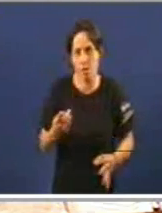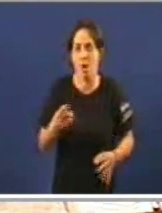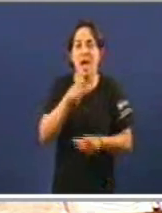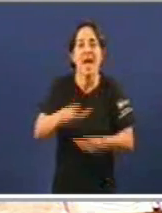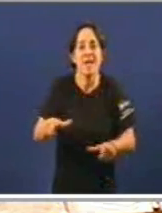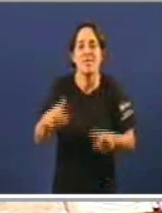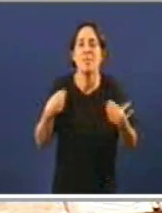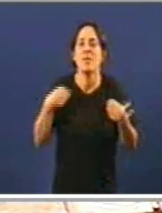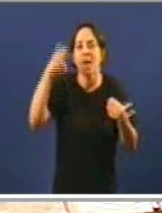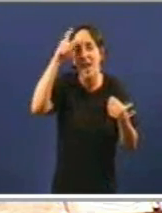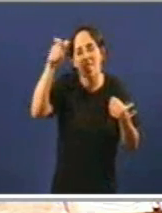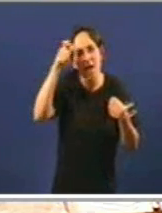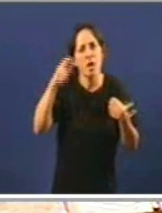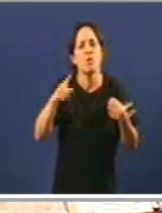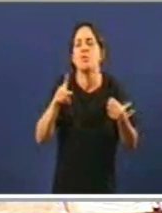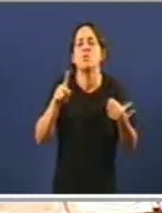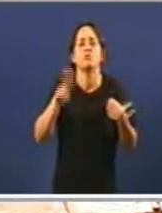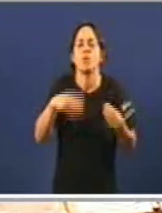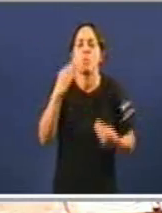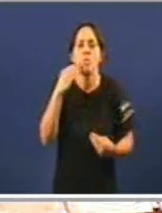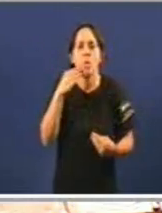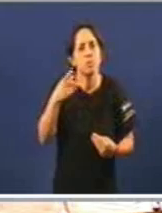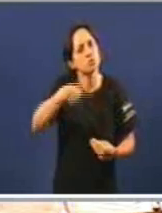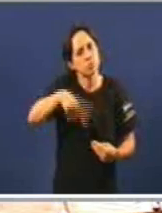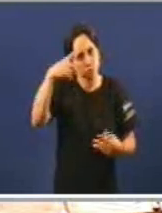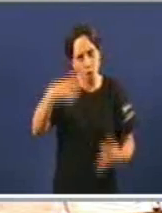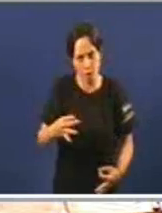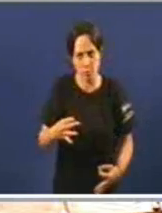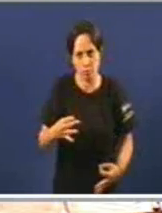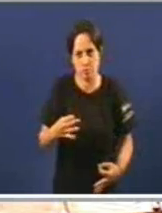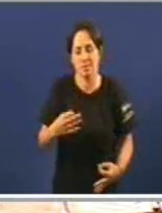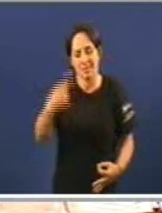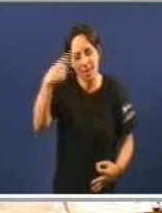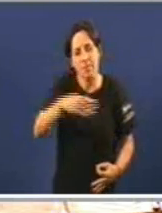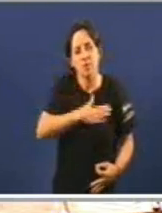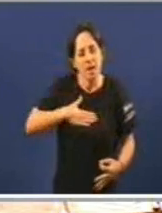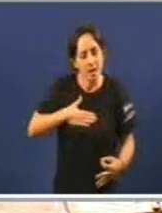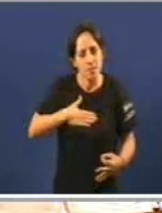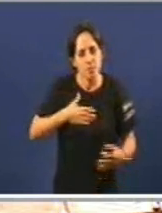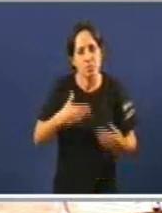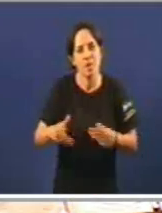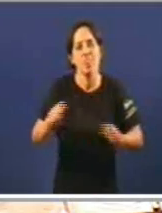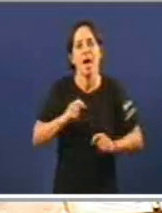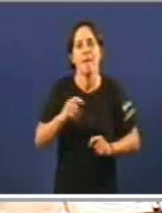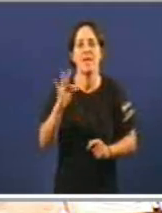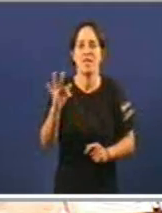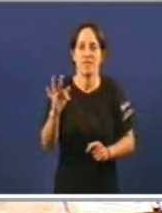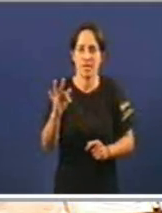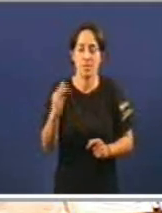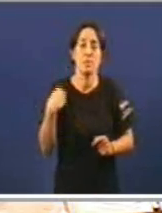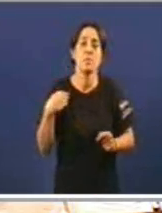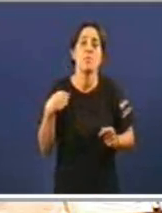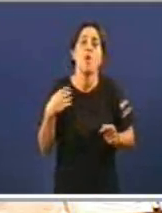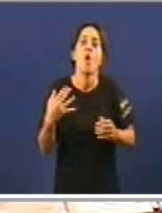non son ignorantes, somos sensatos. E sabemos o que nos convén. Cando hai unha dirección